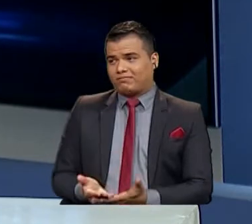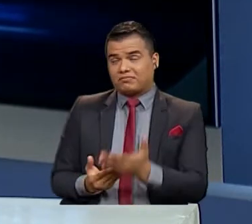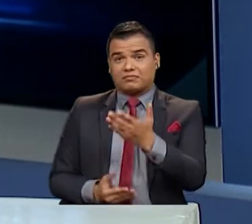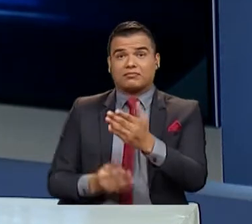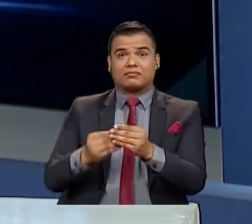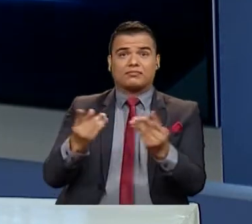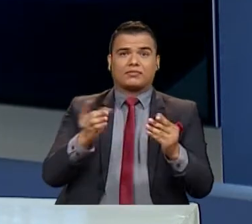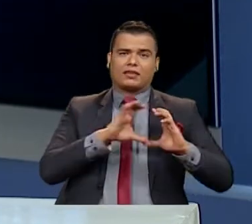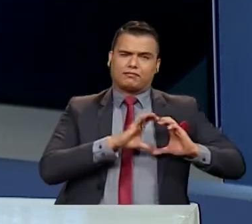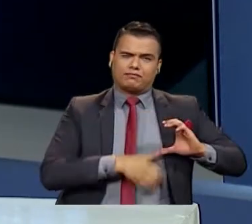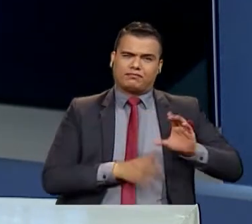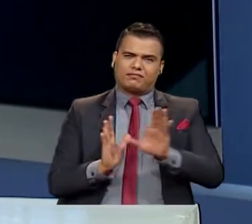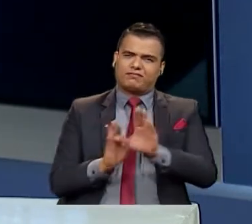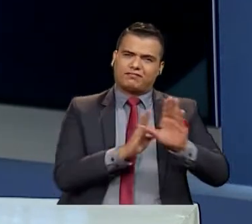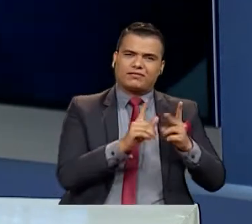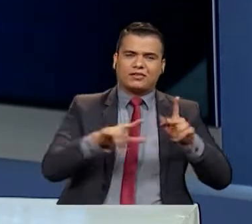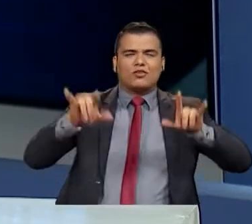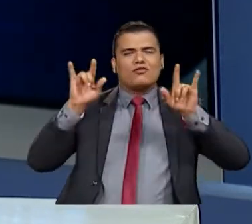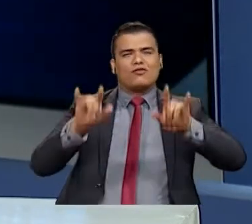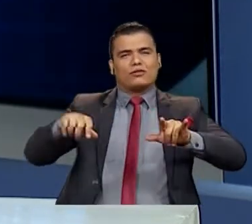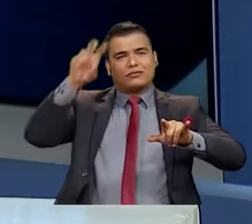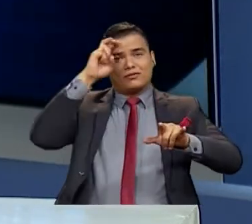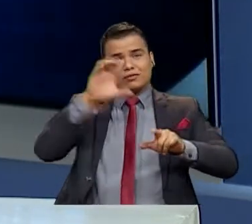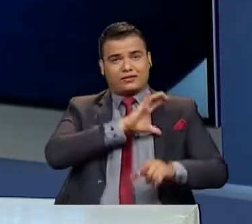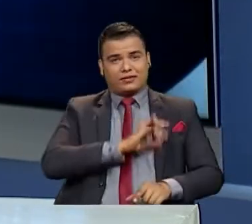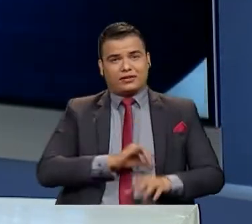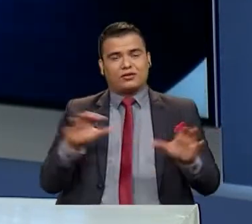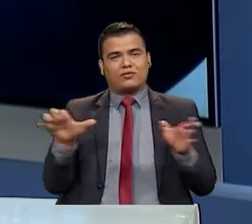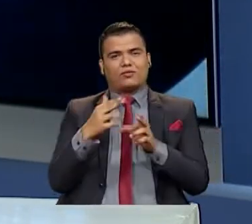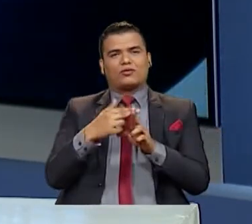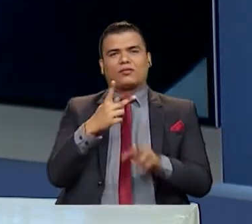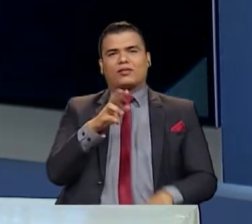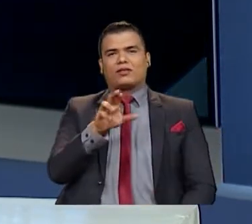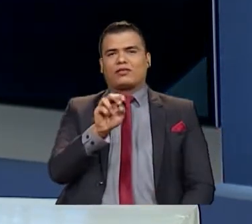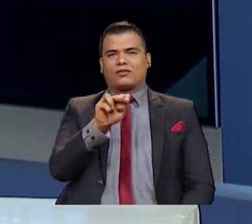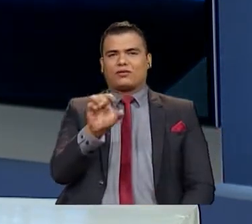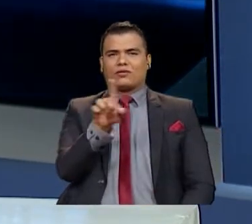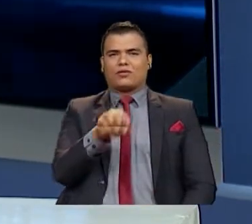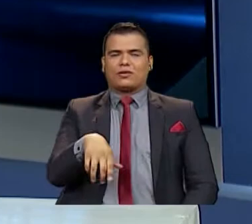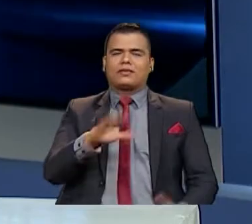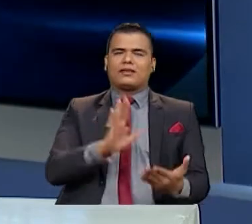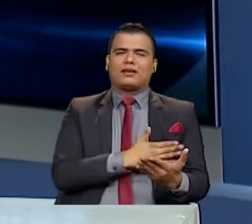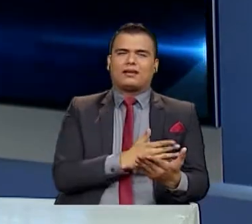del despecho al rock, vámonos al norte de Cali, al concierto de Cronos con Ana Montaño.